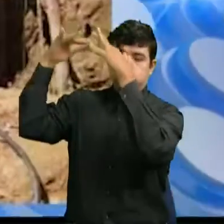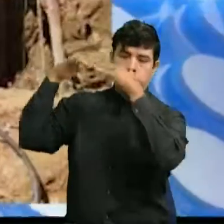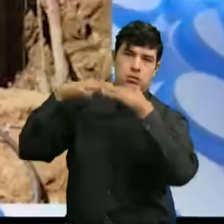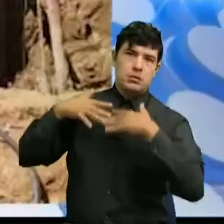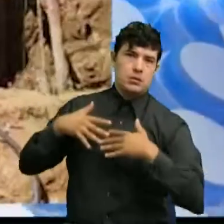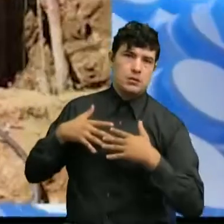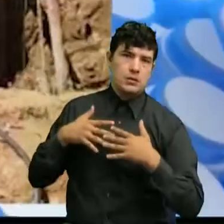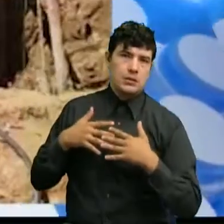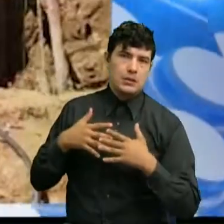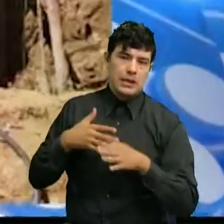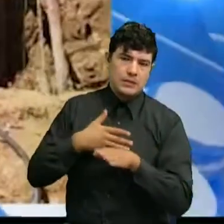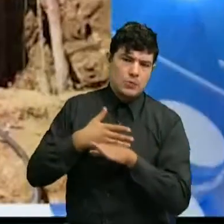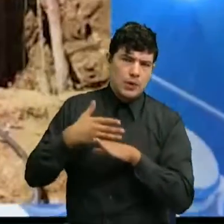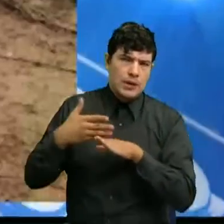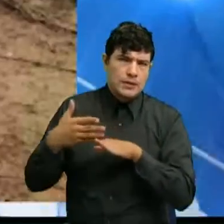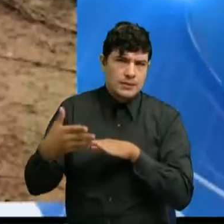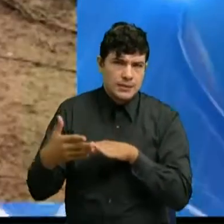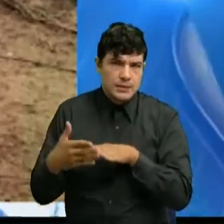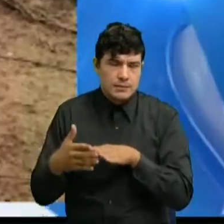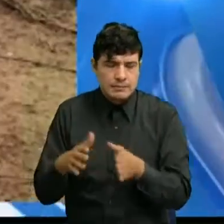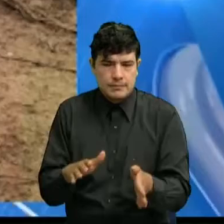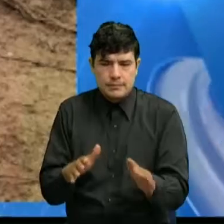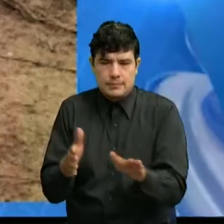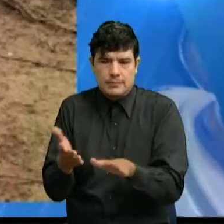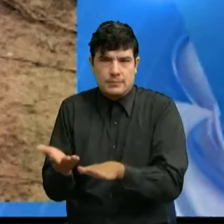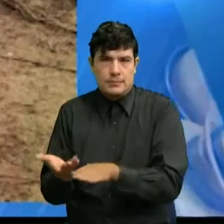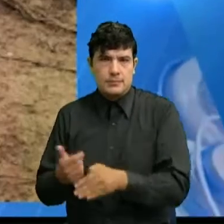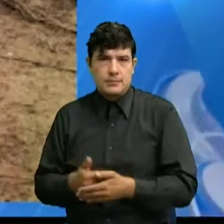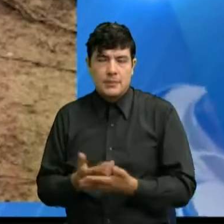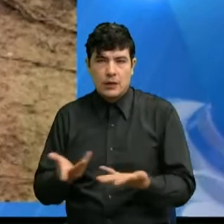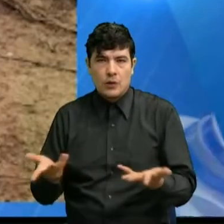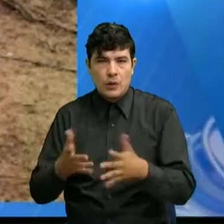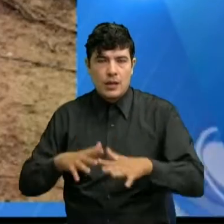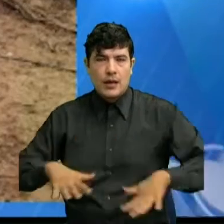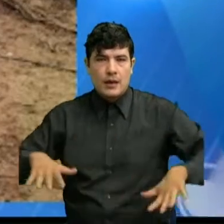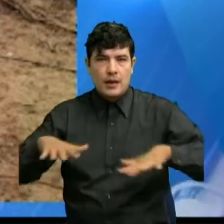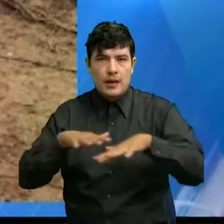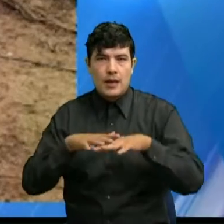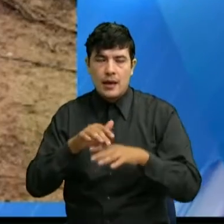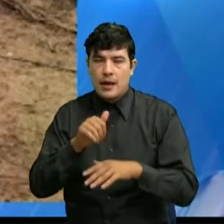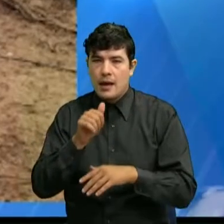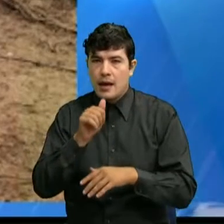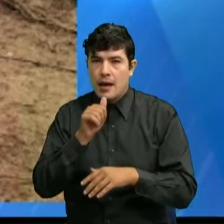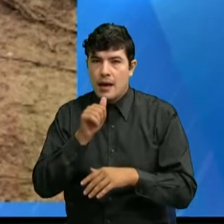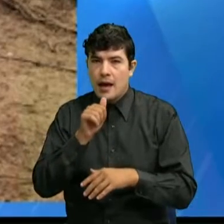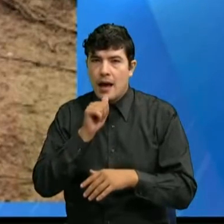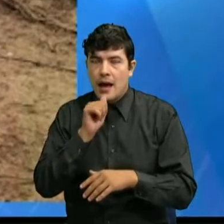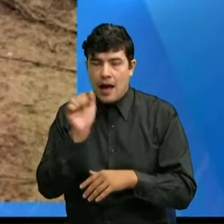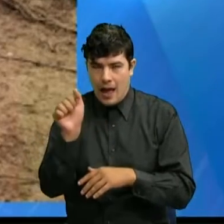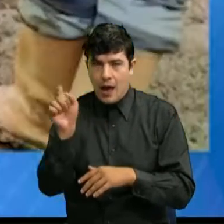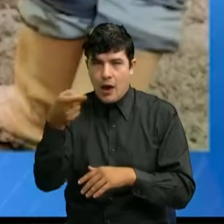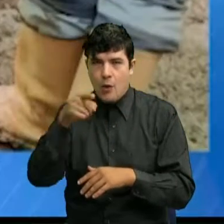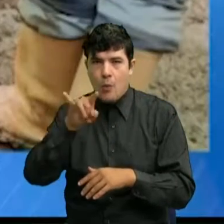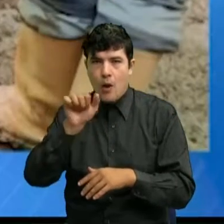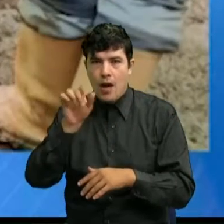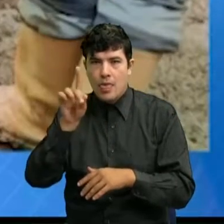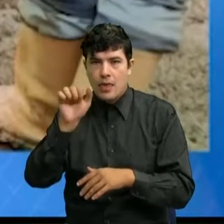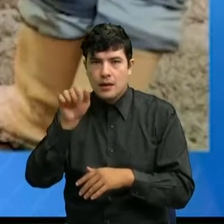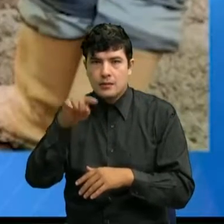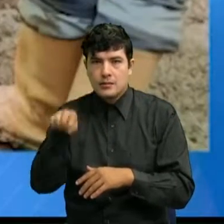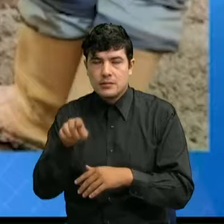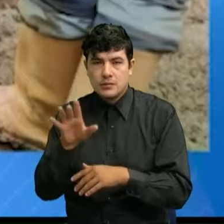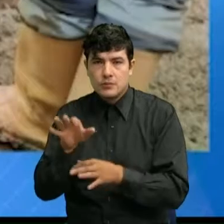la vida en hechos que se presentaron en la vereda San Isidro del municipio de Aguada, Santander. Según las autoridades de esta